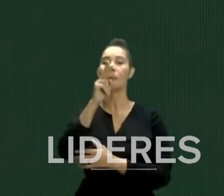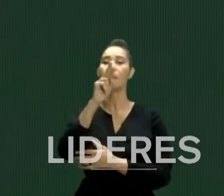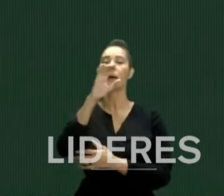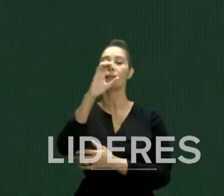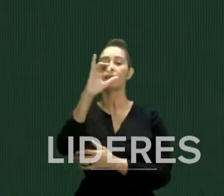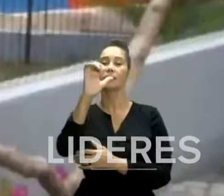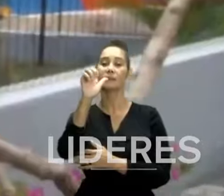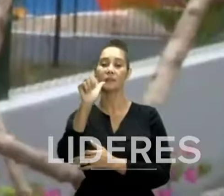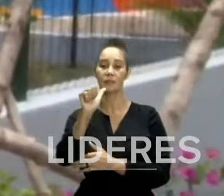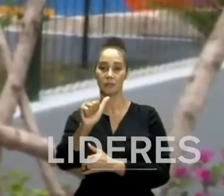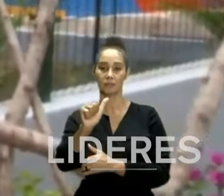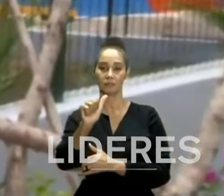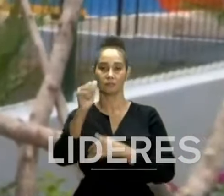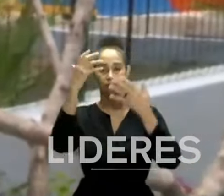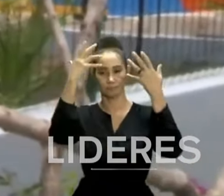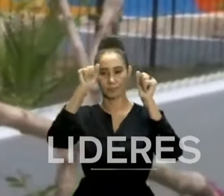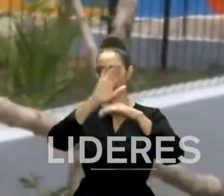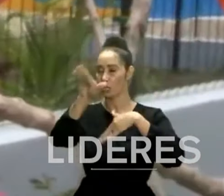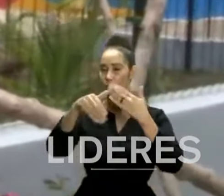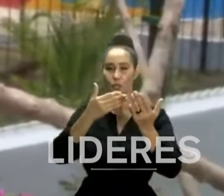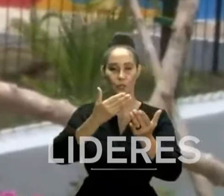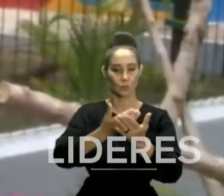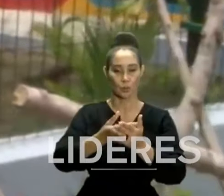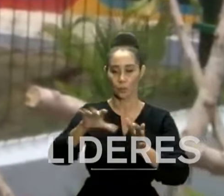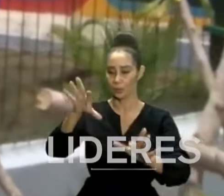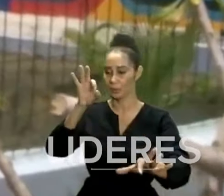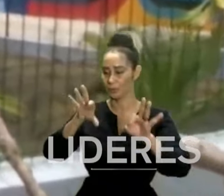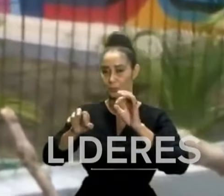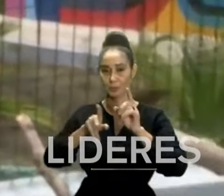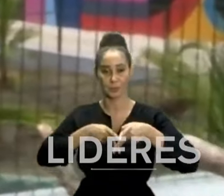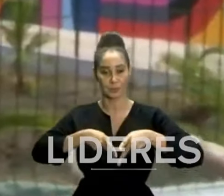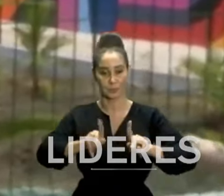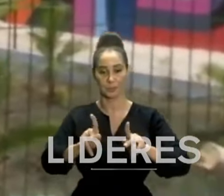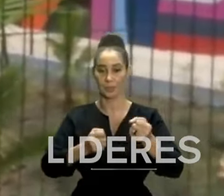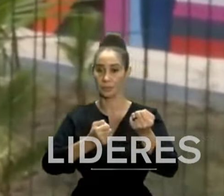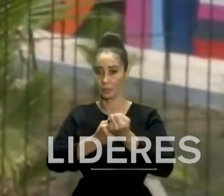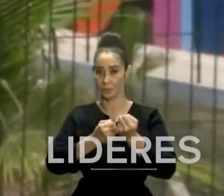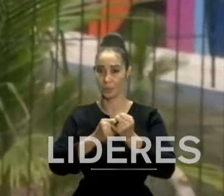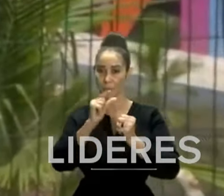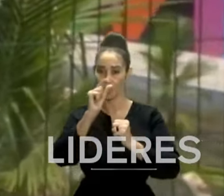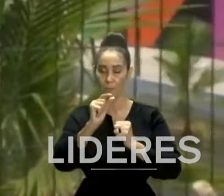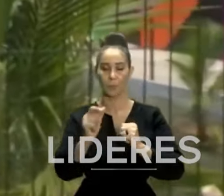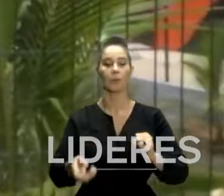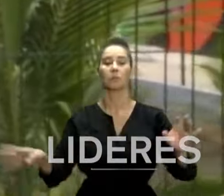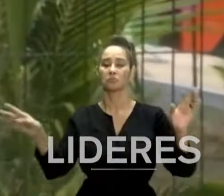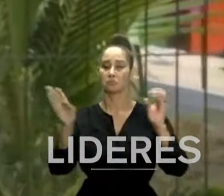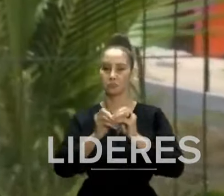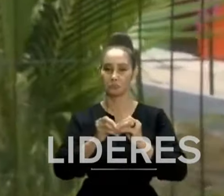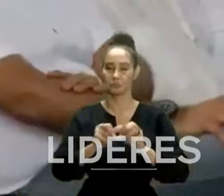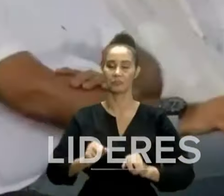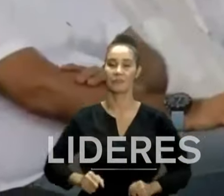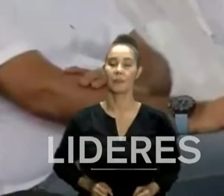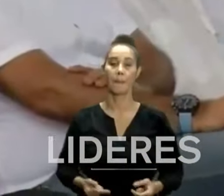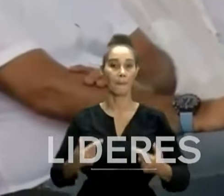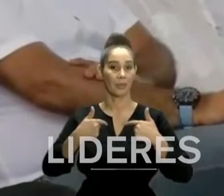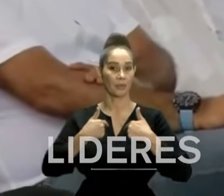León. Presidente, todo el que encontró la oportunidad de poner su granito de arena, lo ha hecho. Y